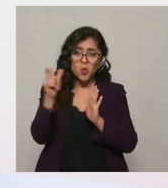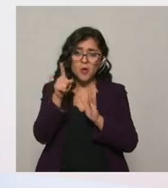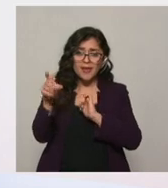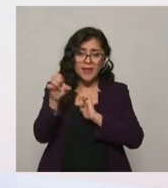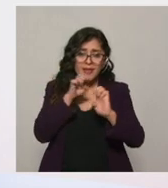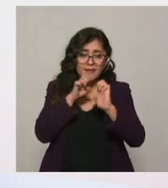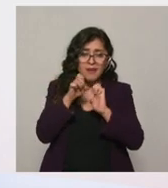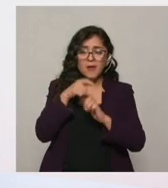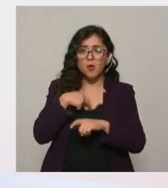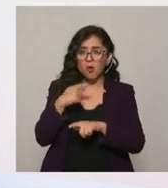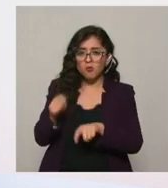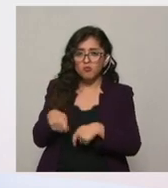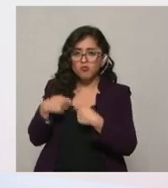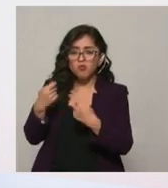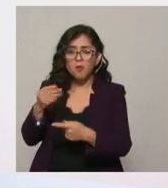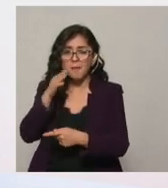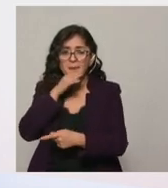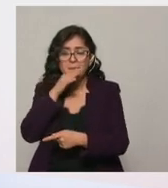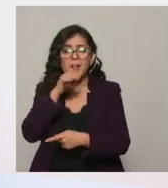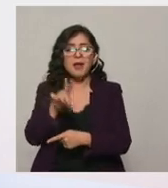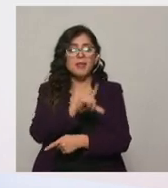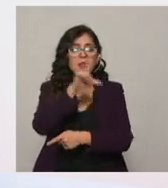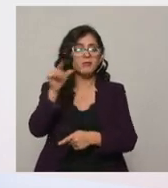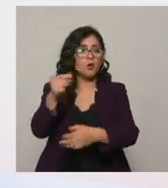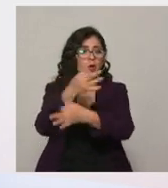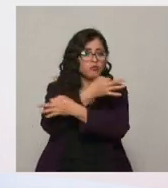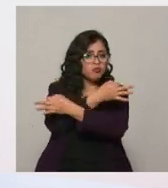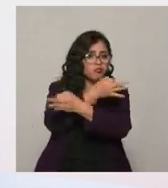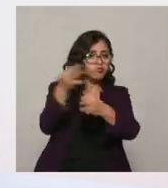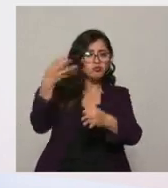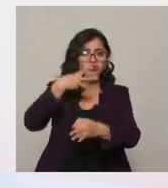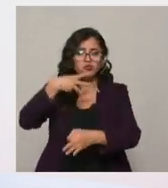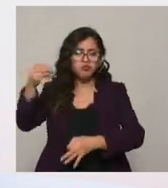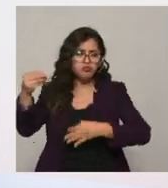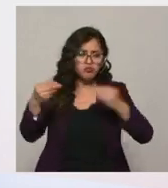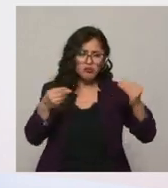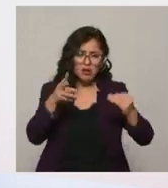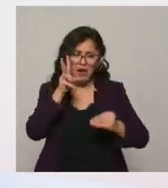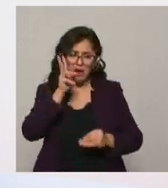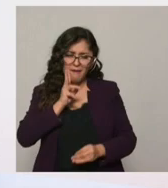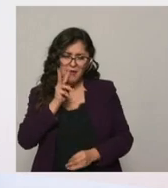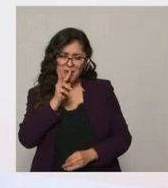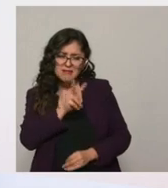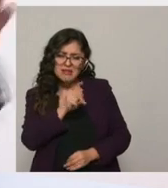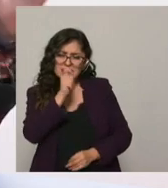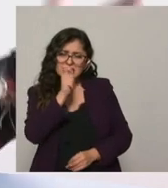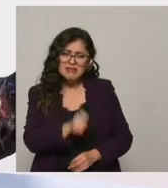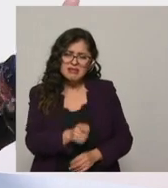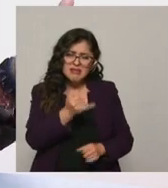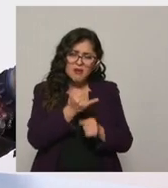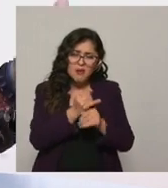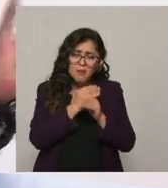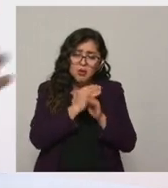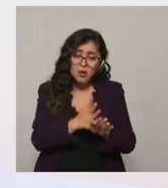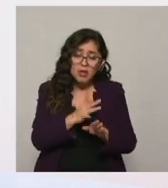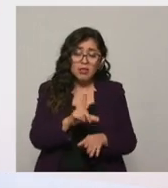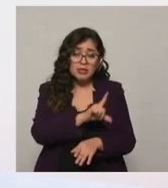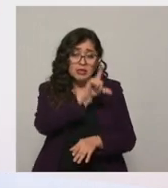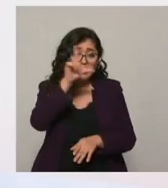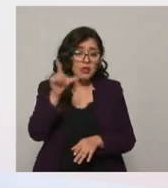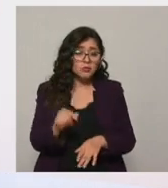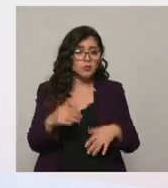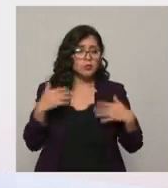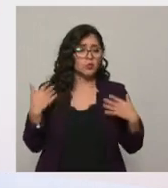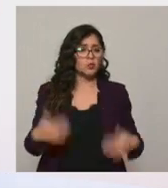entrevista que yo le doy a la madre, y que los medios, el resto de los medios empiezan a voltear a ver a esta madre. Obviamente se hace un tema